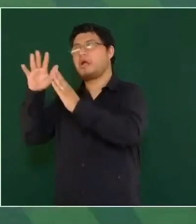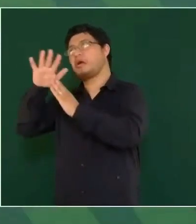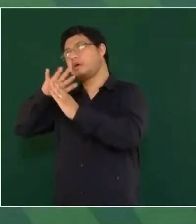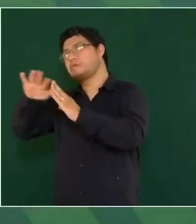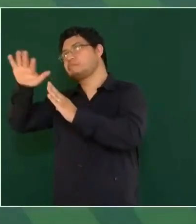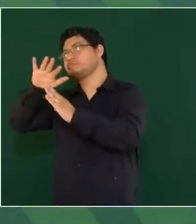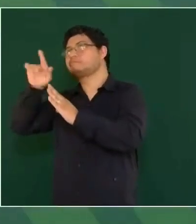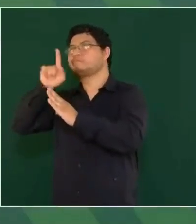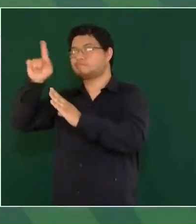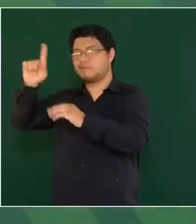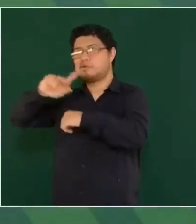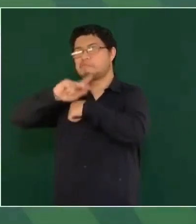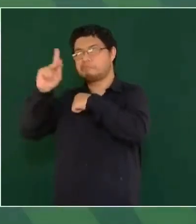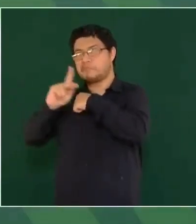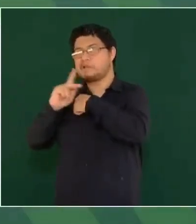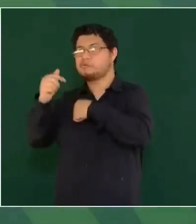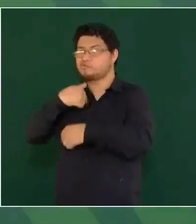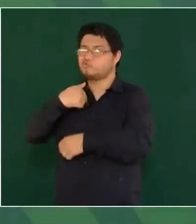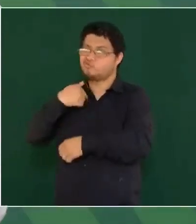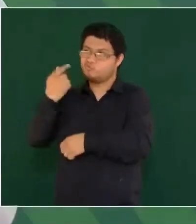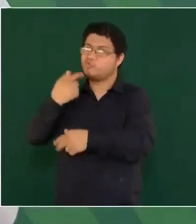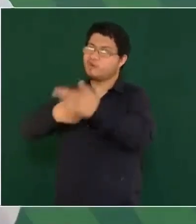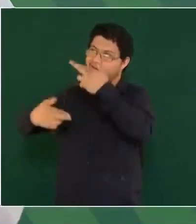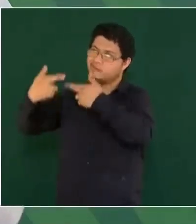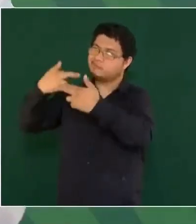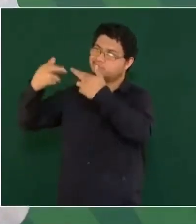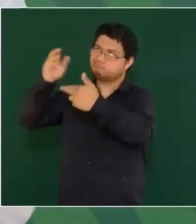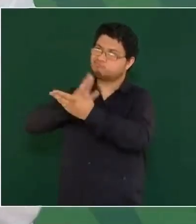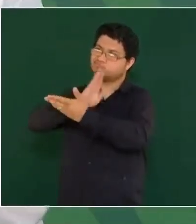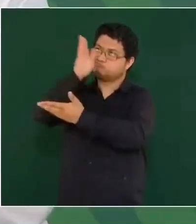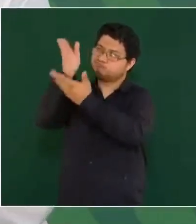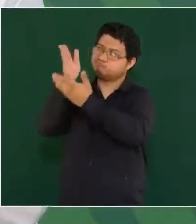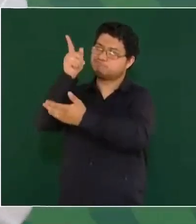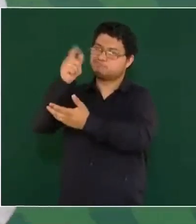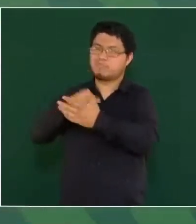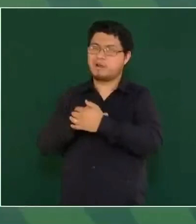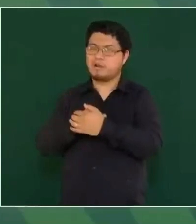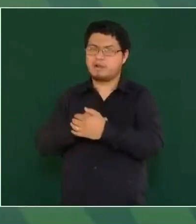voy a regresar a España Pues sí